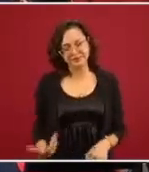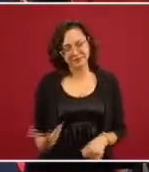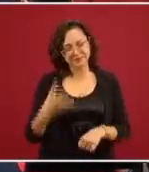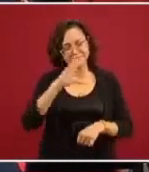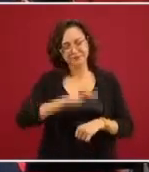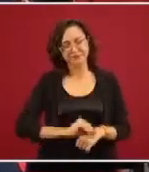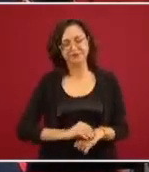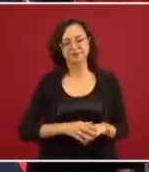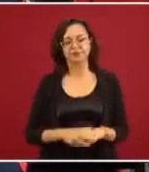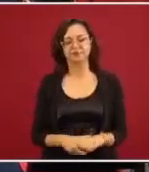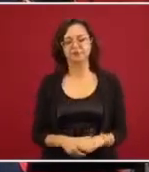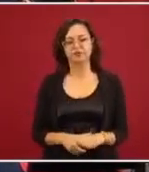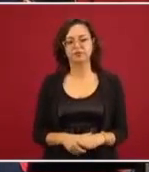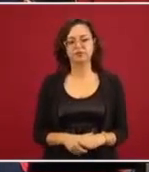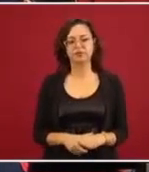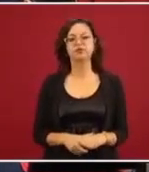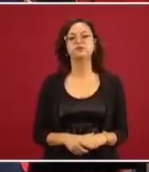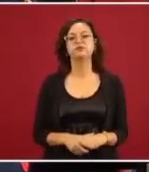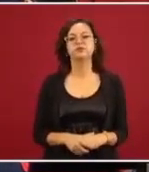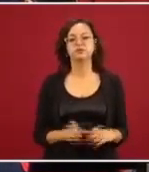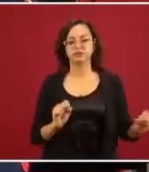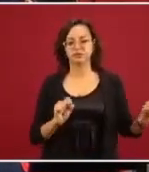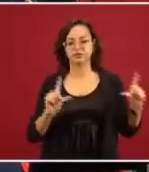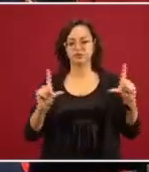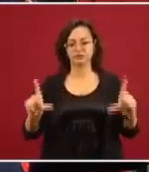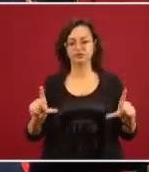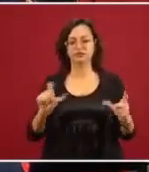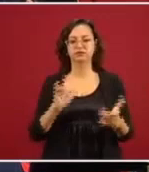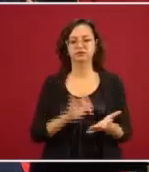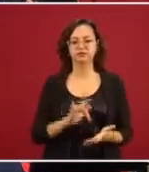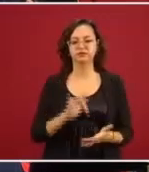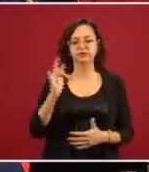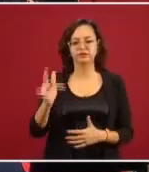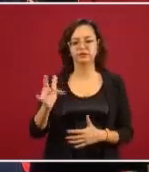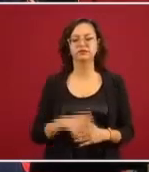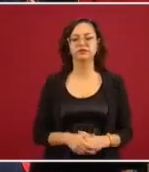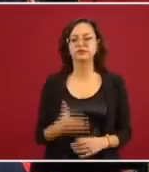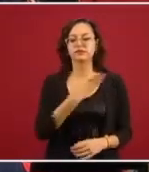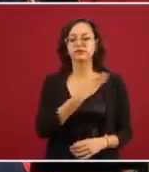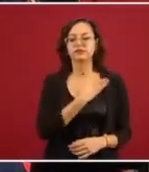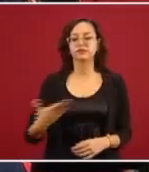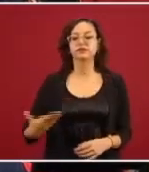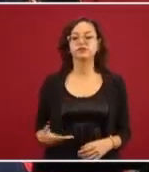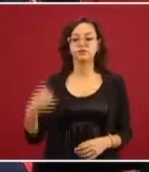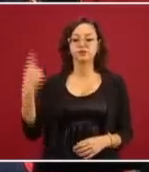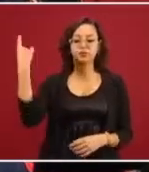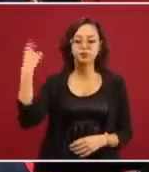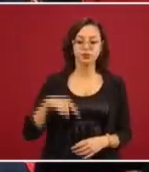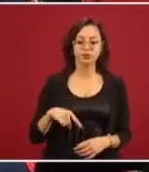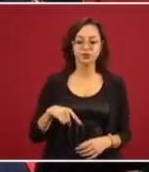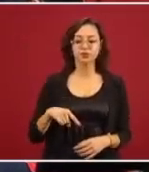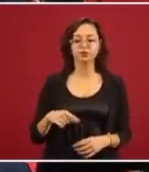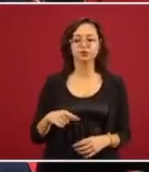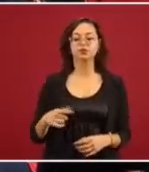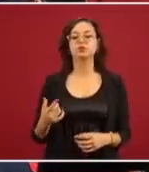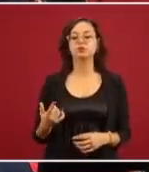Si ponemos la… Gracias. Por instrucciones del señor presidente de la República, iniciamos